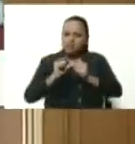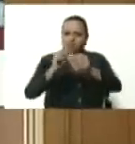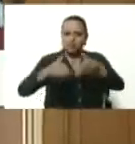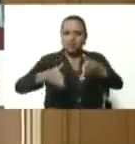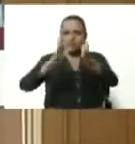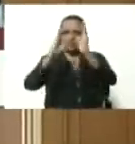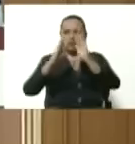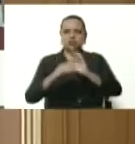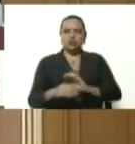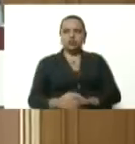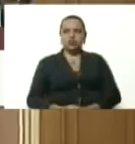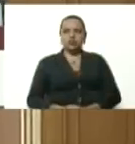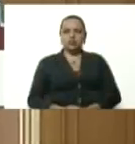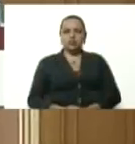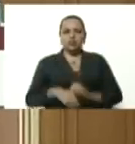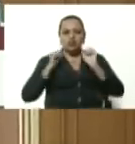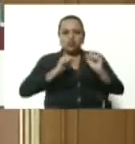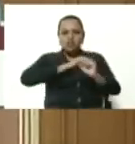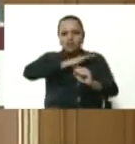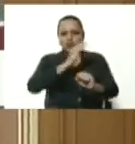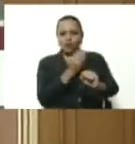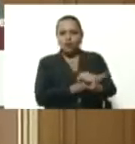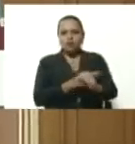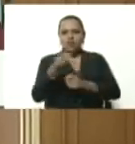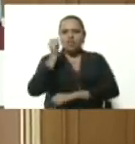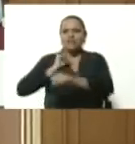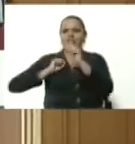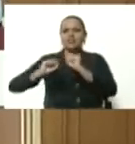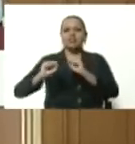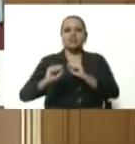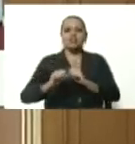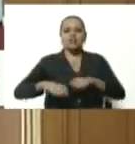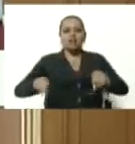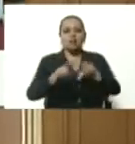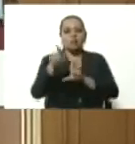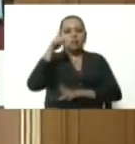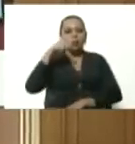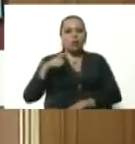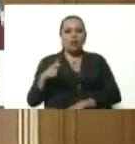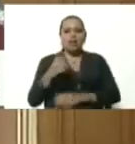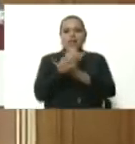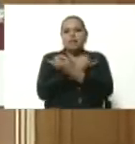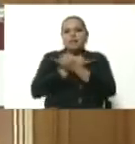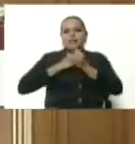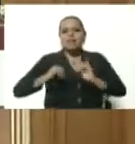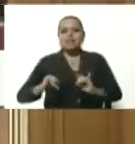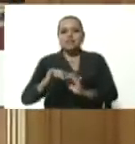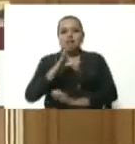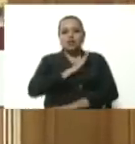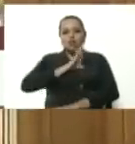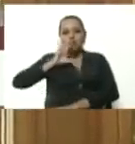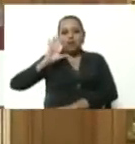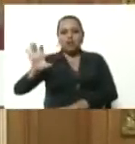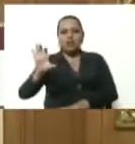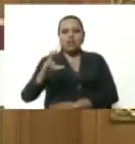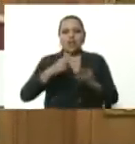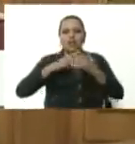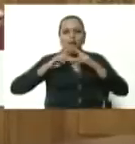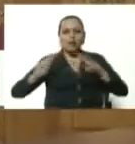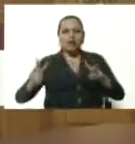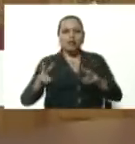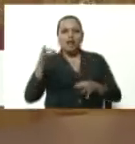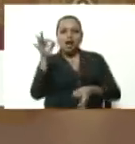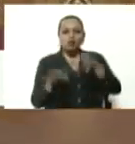ruta, y con esa valentía defenderemos como pueblo la independencia, la soberanía, la paz,